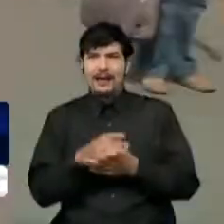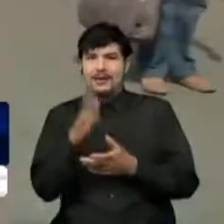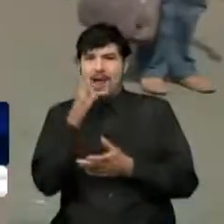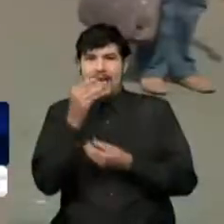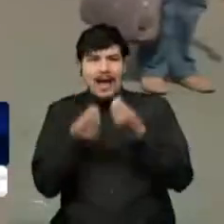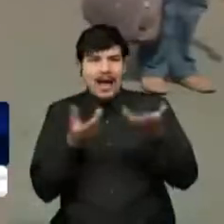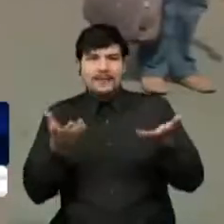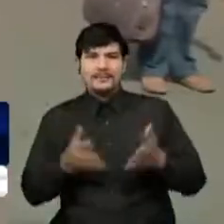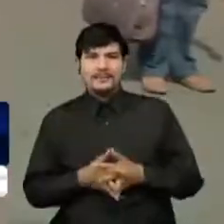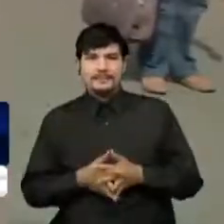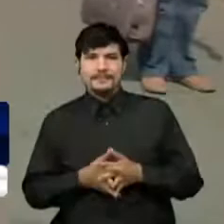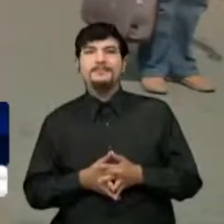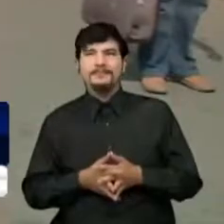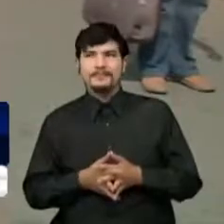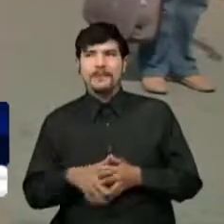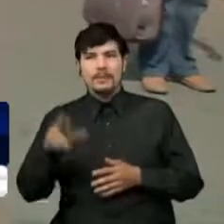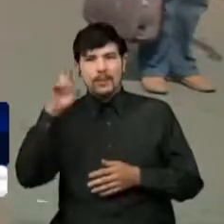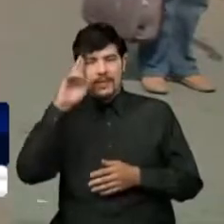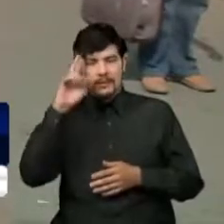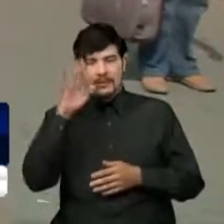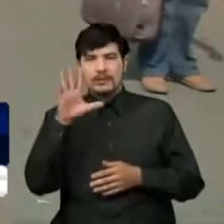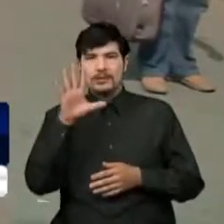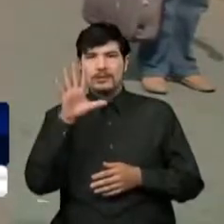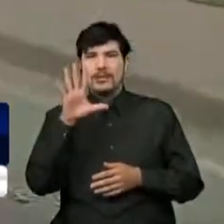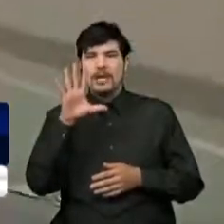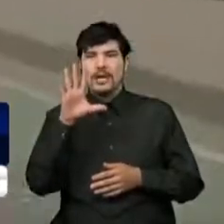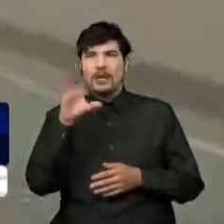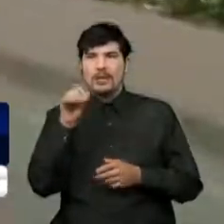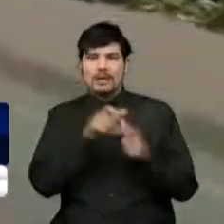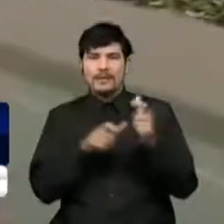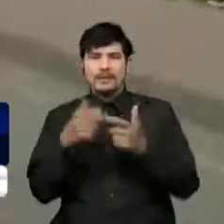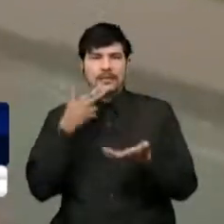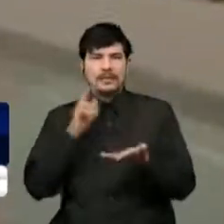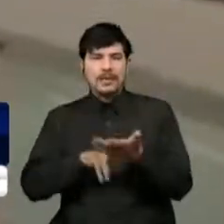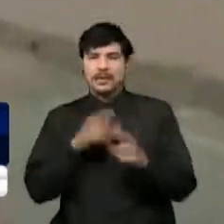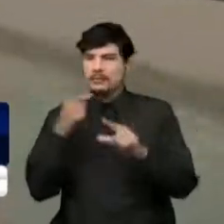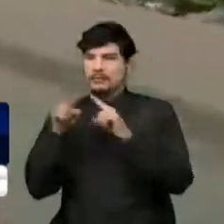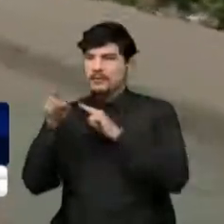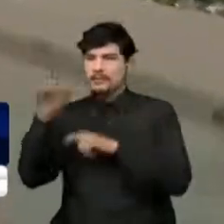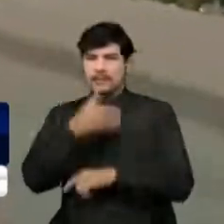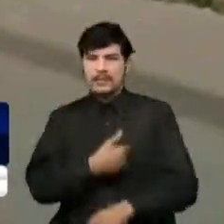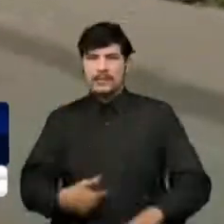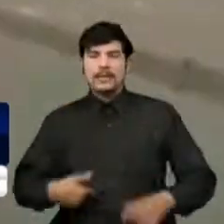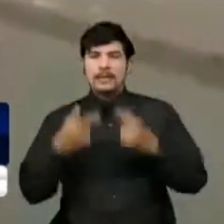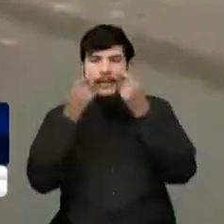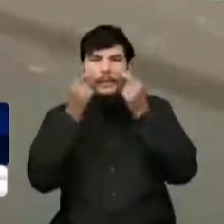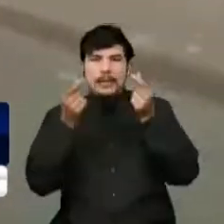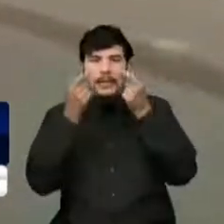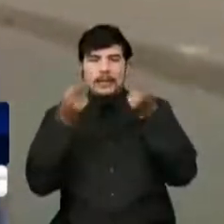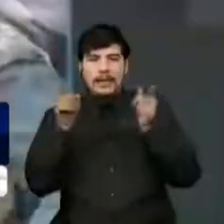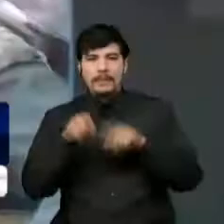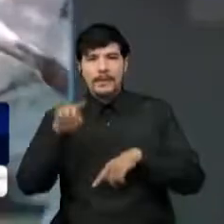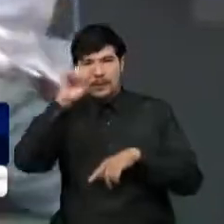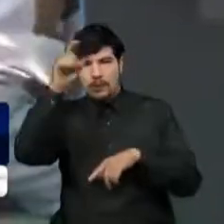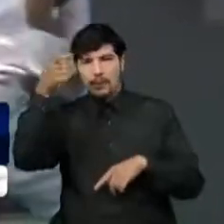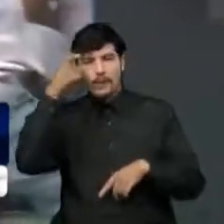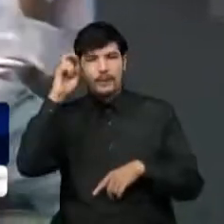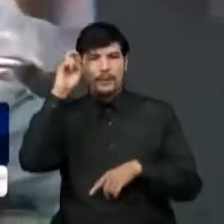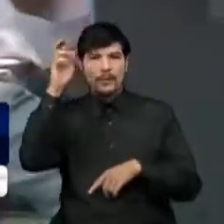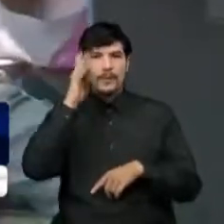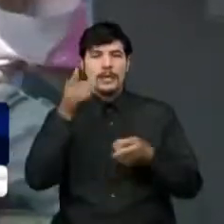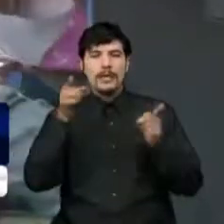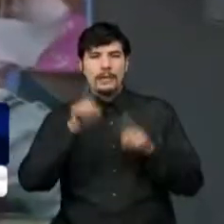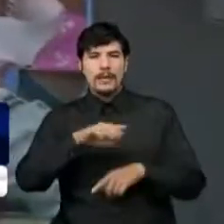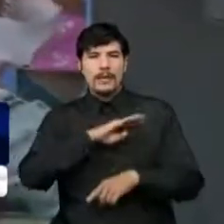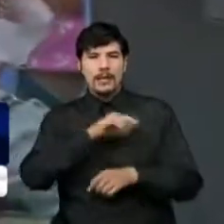más de 250 personas de cúcuta firmaron una carta que será enviada al presidente de la república al gobernador de norte de santander y al